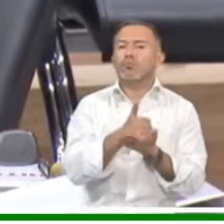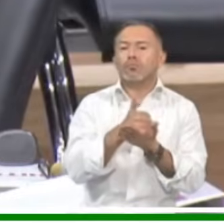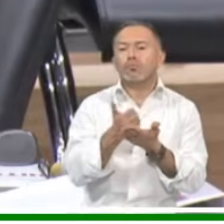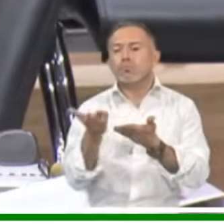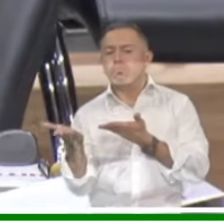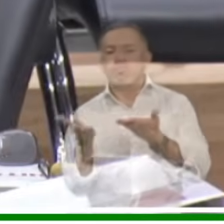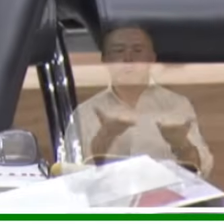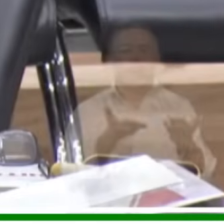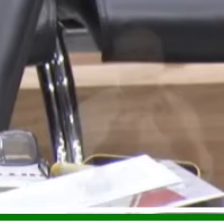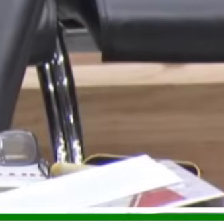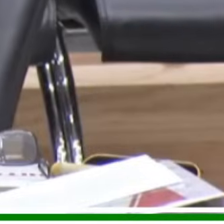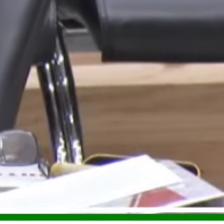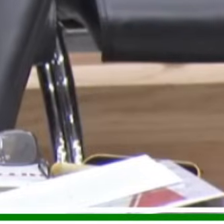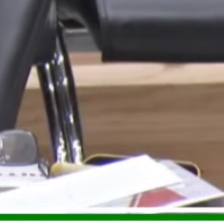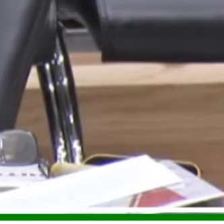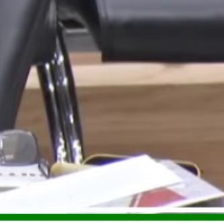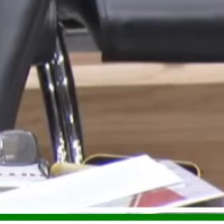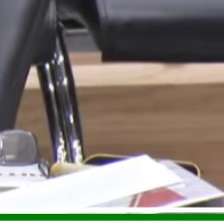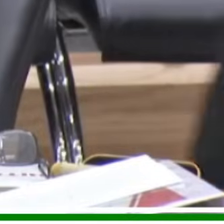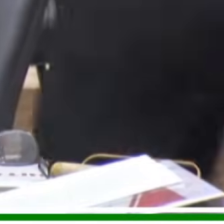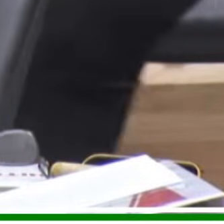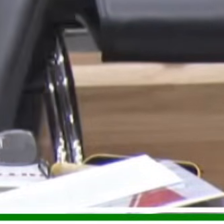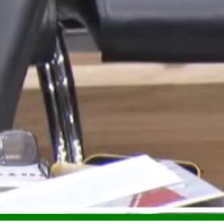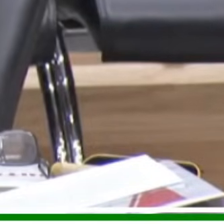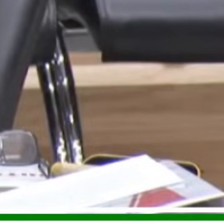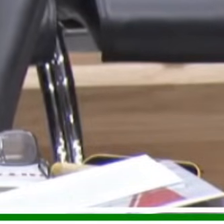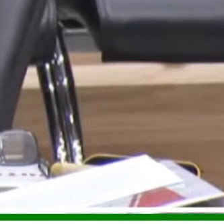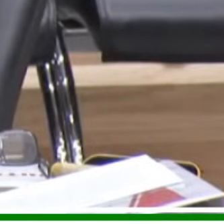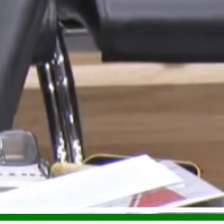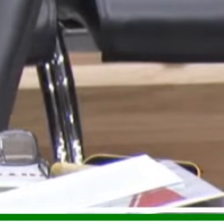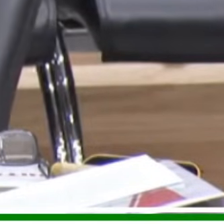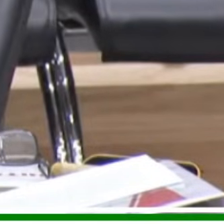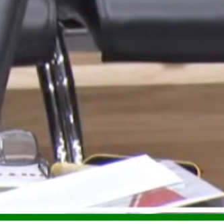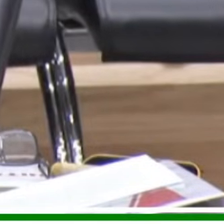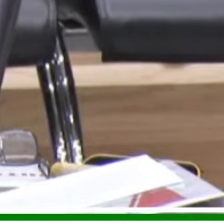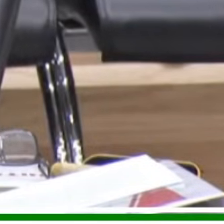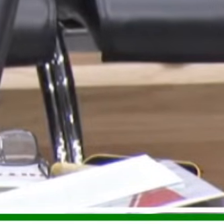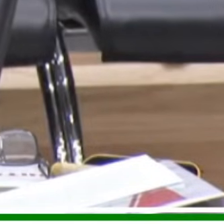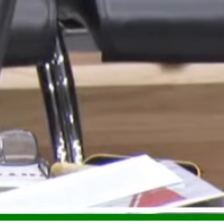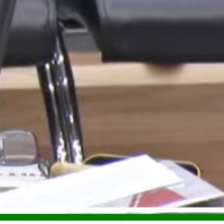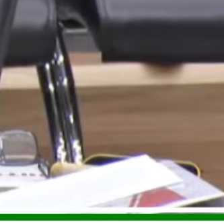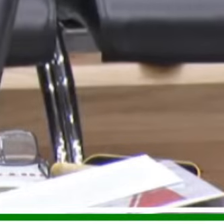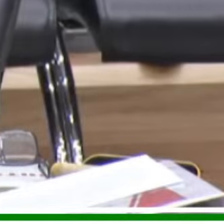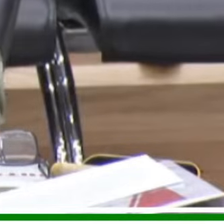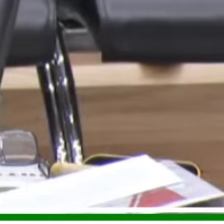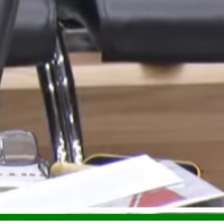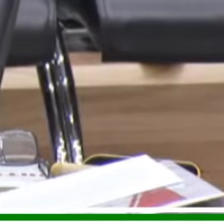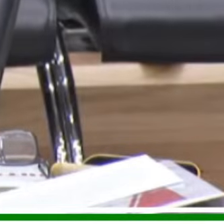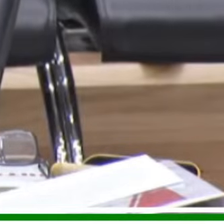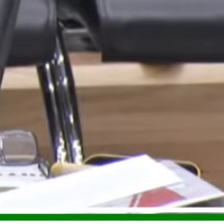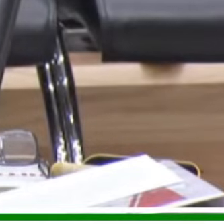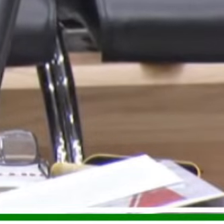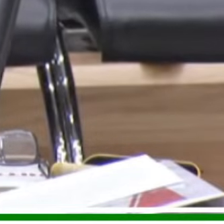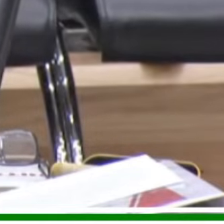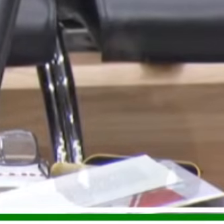convertirse en una figura más de participación y mucho menos en contra de alguno, no solo de